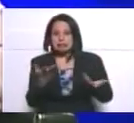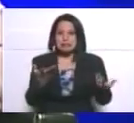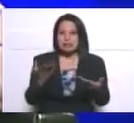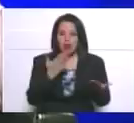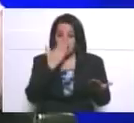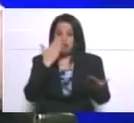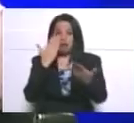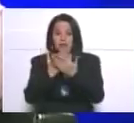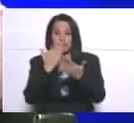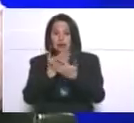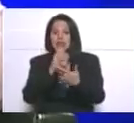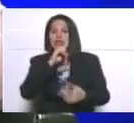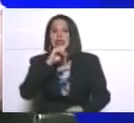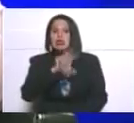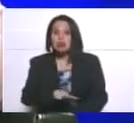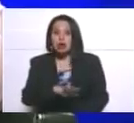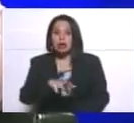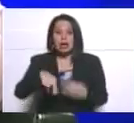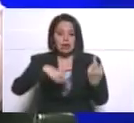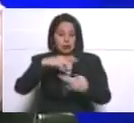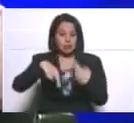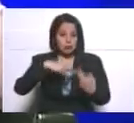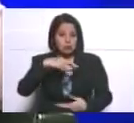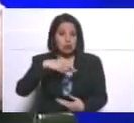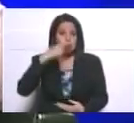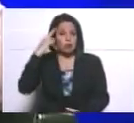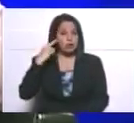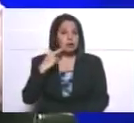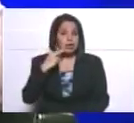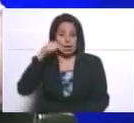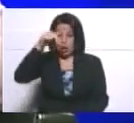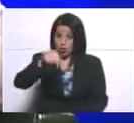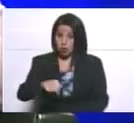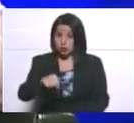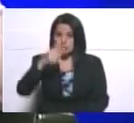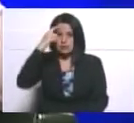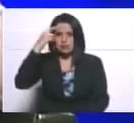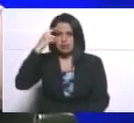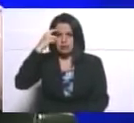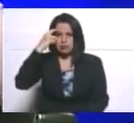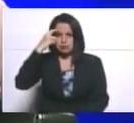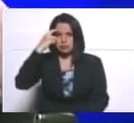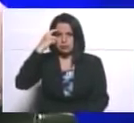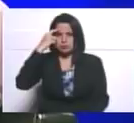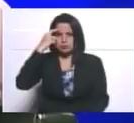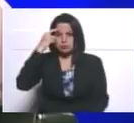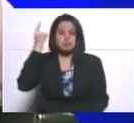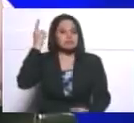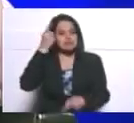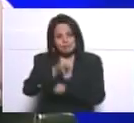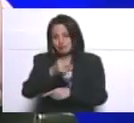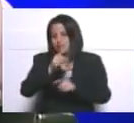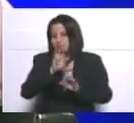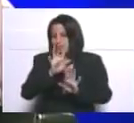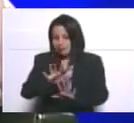la conducción histórica de la revolución bolivariana. Hoy sabemos que tenía que ser él que